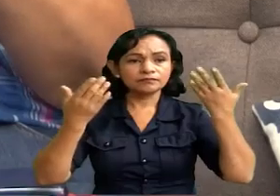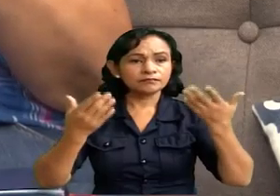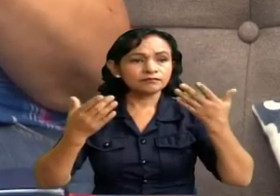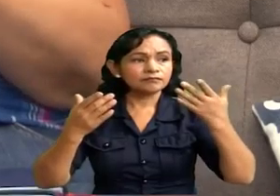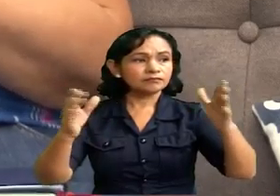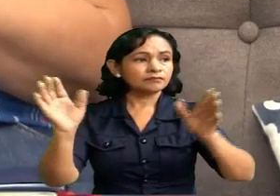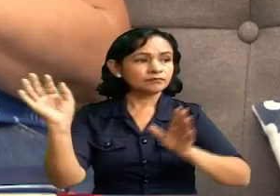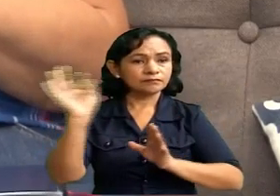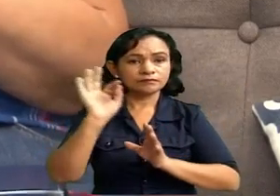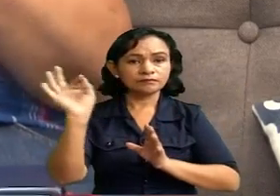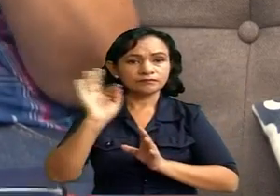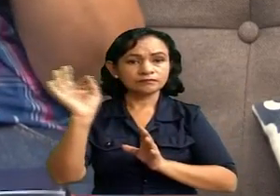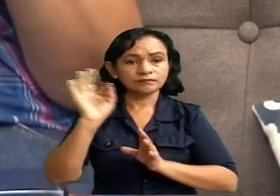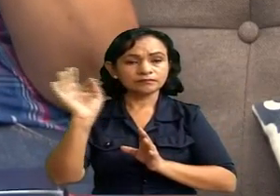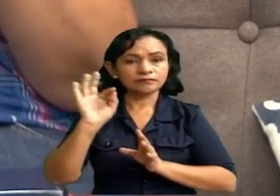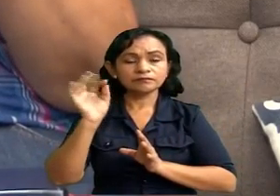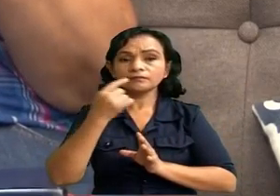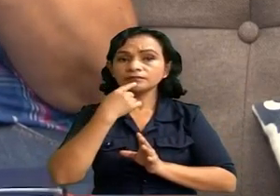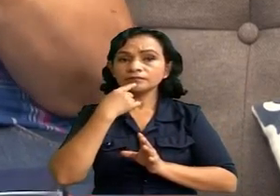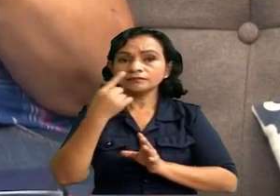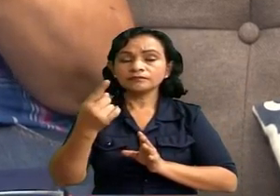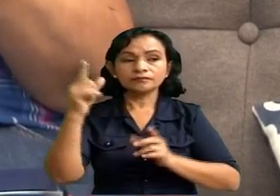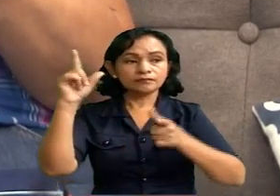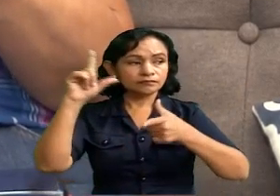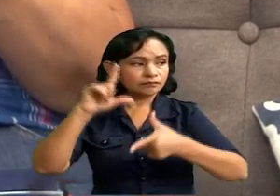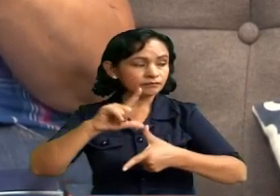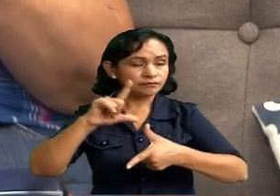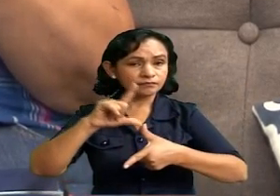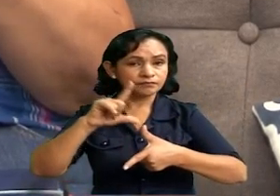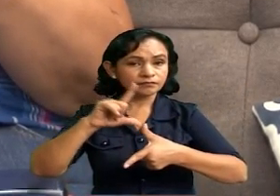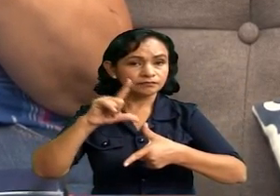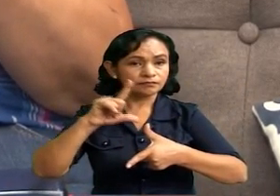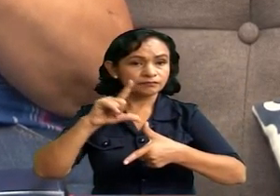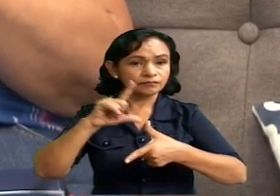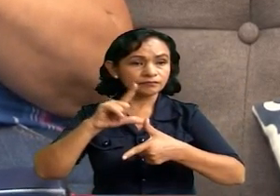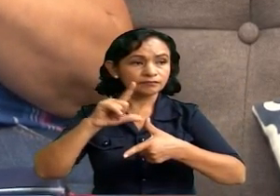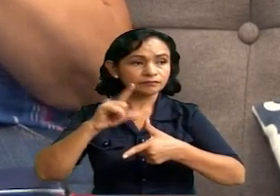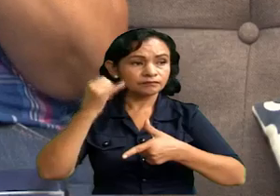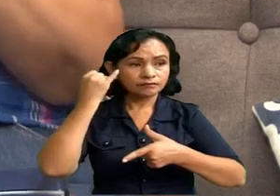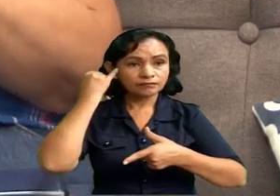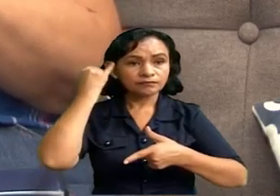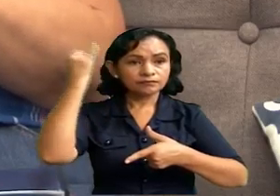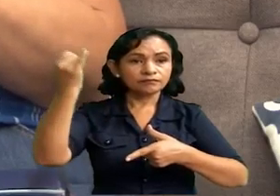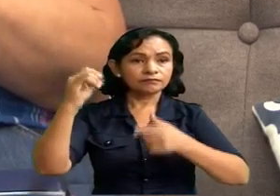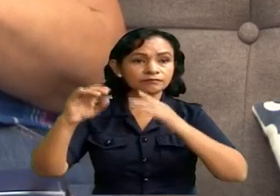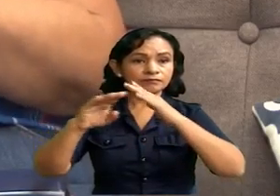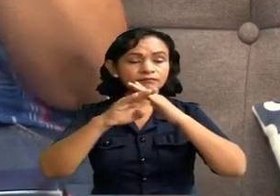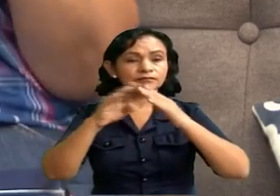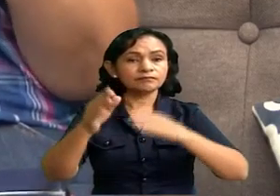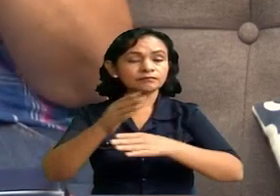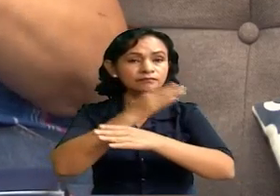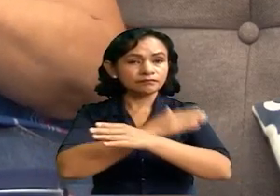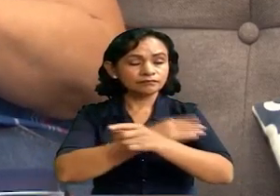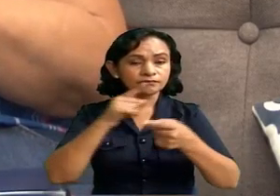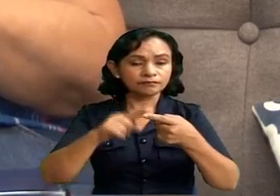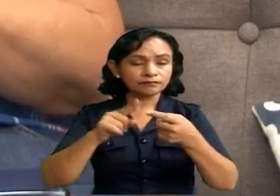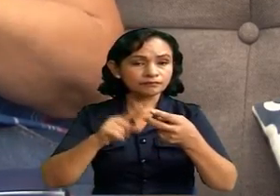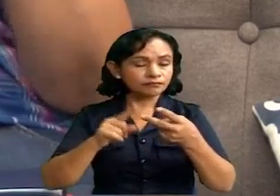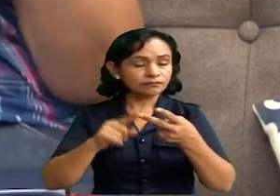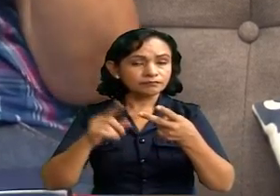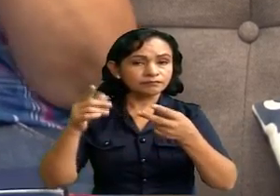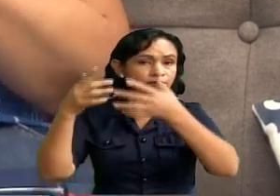tipo. Entonces, él reafirmó en Latinoamérica ese principio anticolonialista,